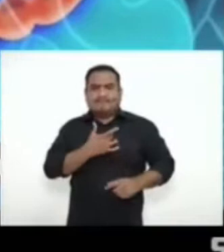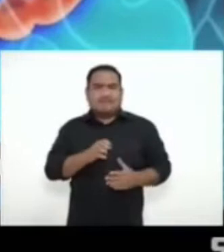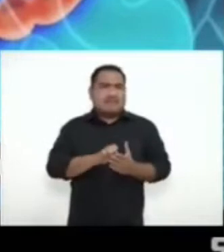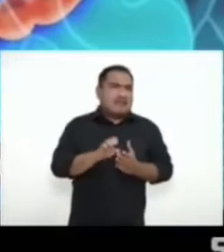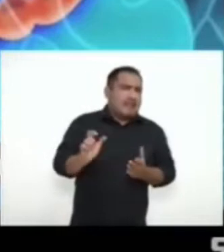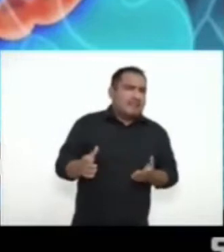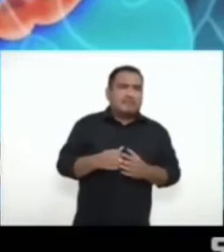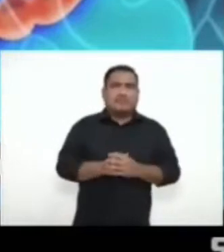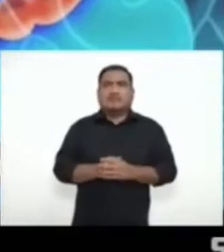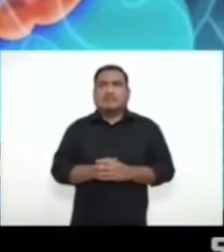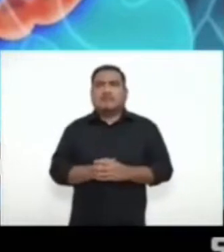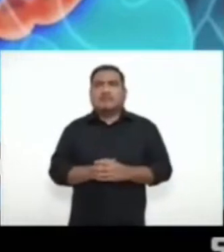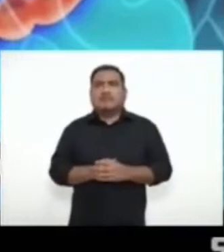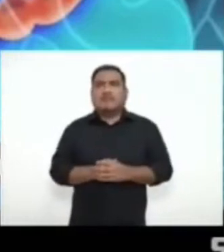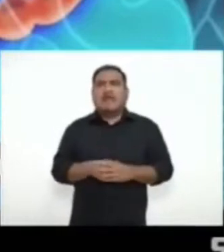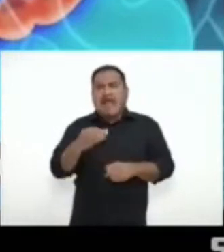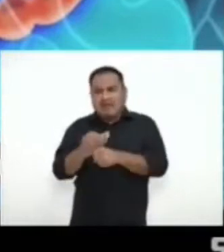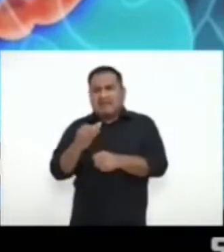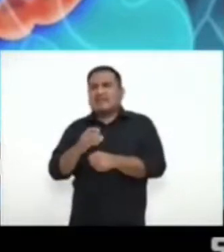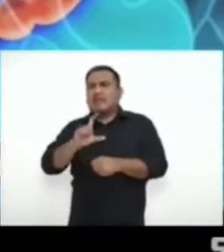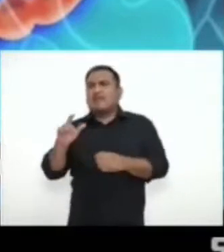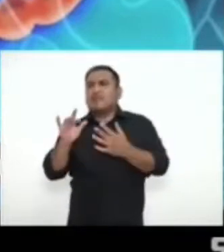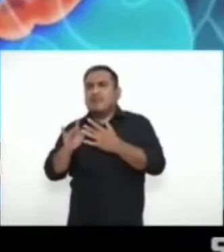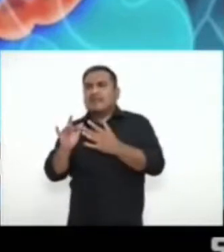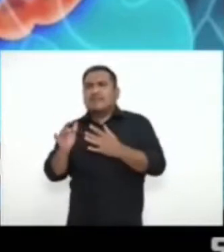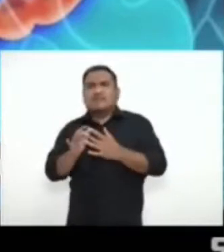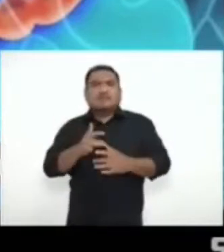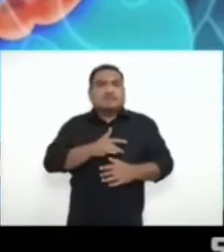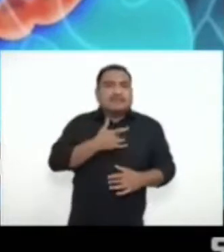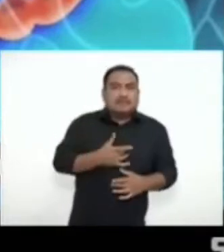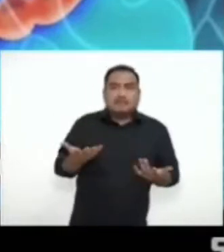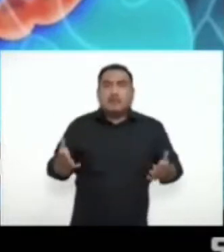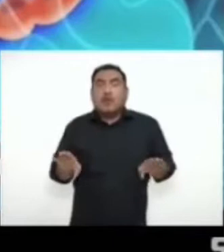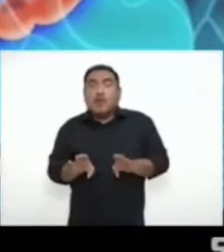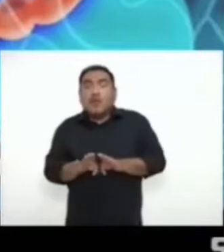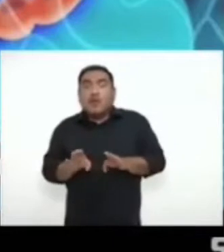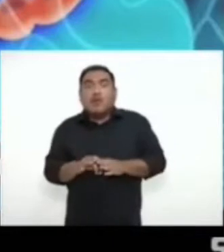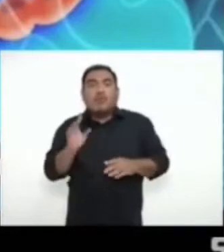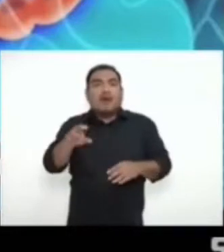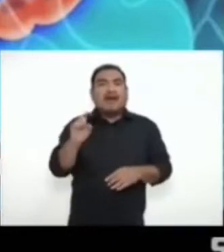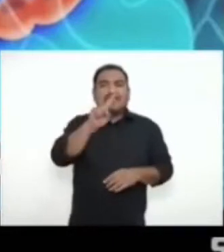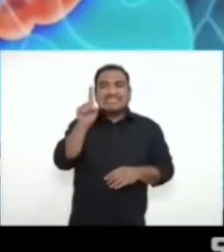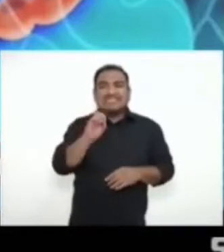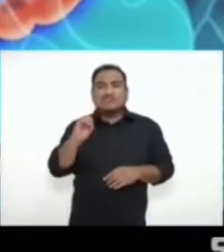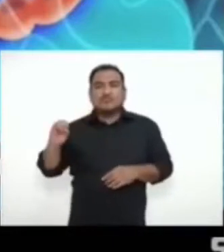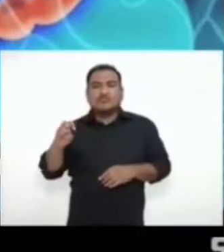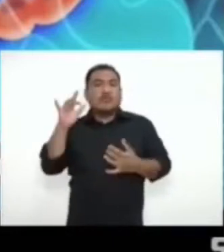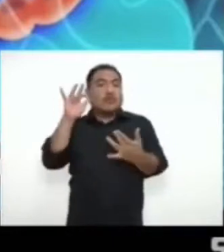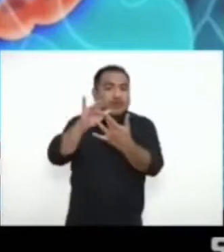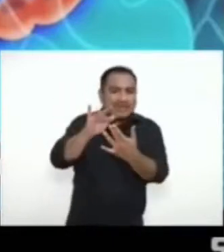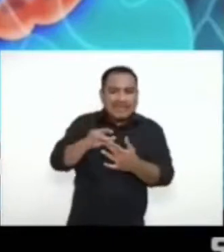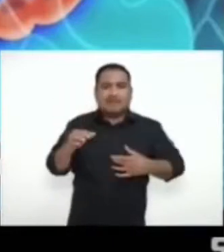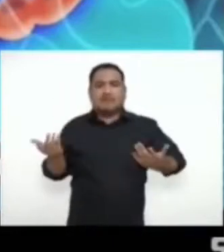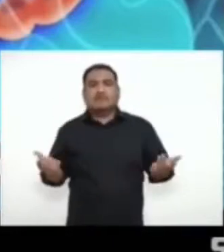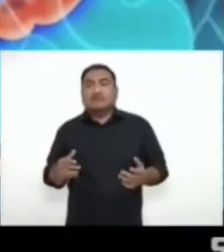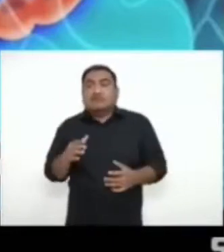este momento de empezarnos a conectar, por ejemplo, y que no sabíamos cómo entrar en un principio y que no teníamos esa